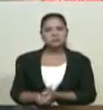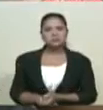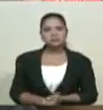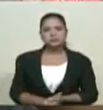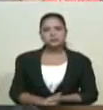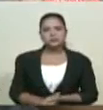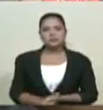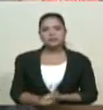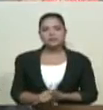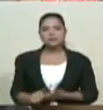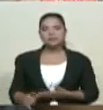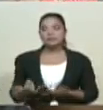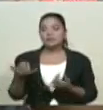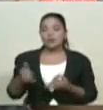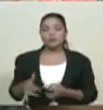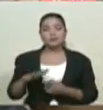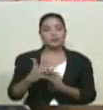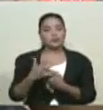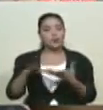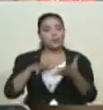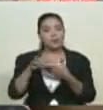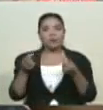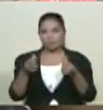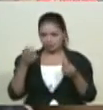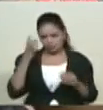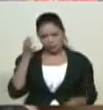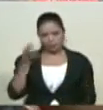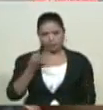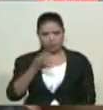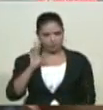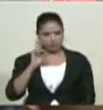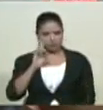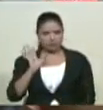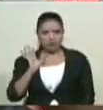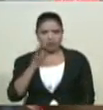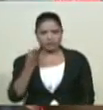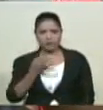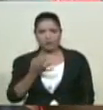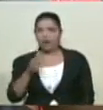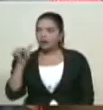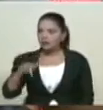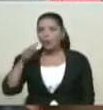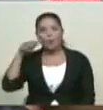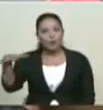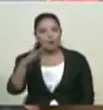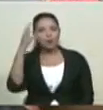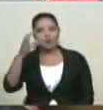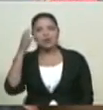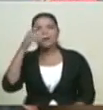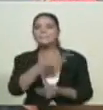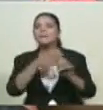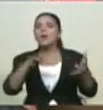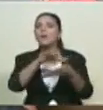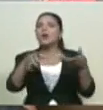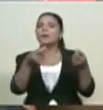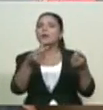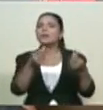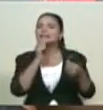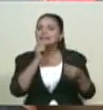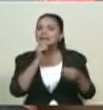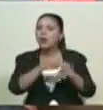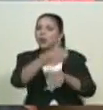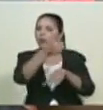en teoría, está atravesando graves problemas económicos. Es cierto, pero aquí hay un pueblo consciente que sabe que esos problemas económicos los genera una